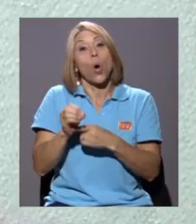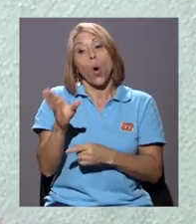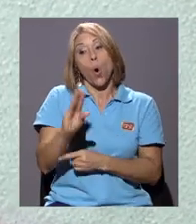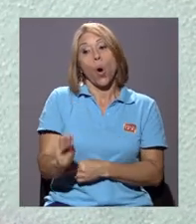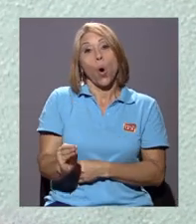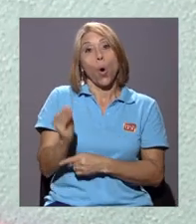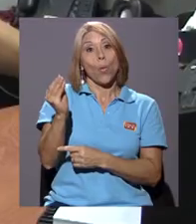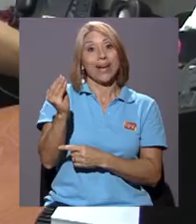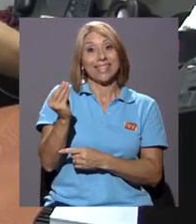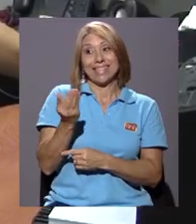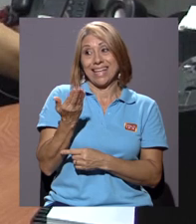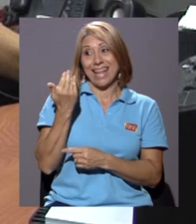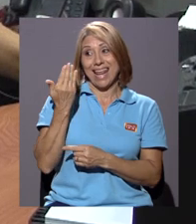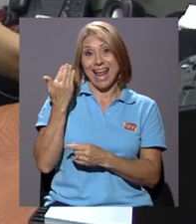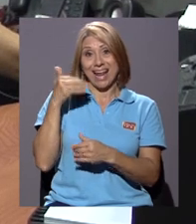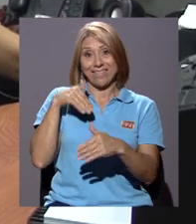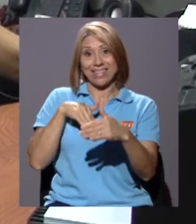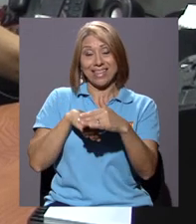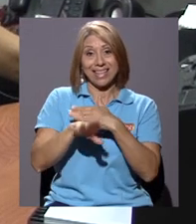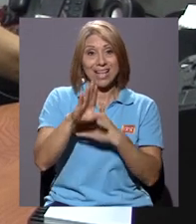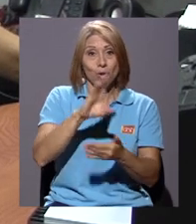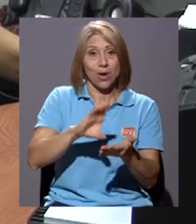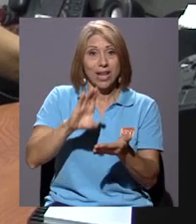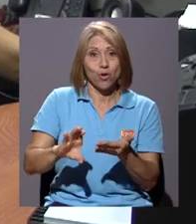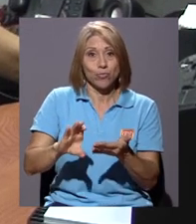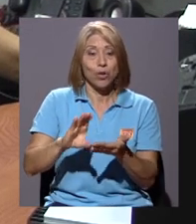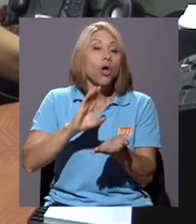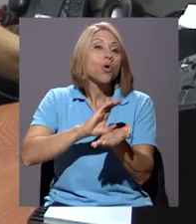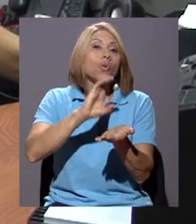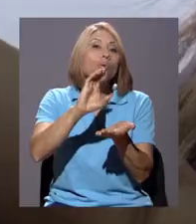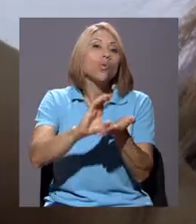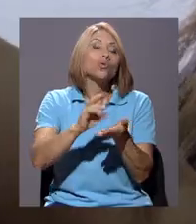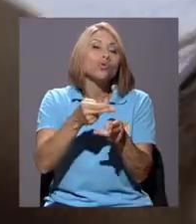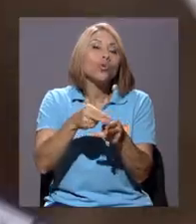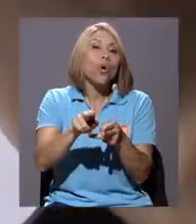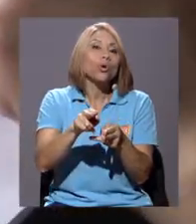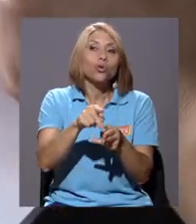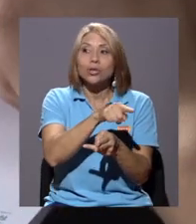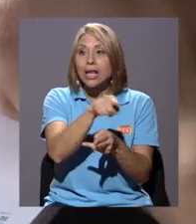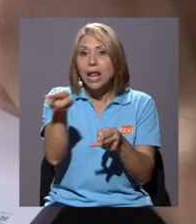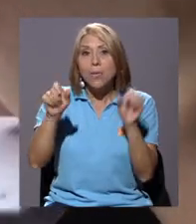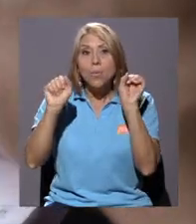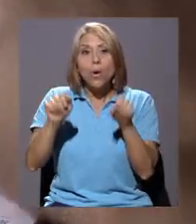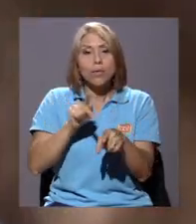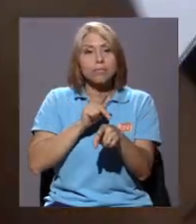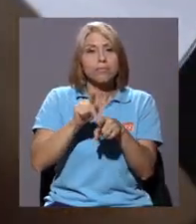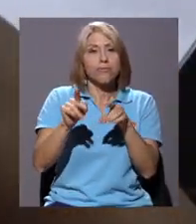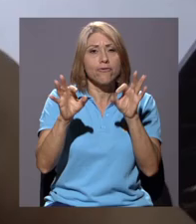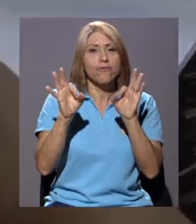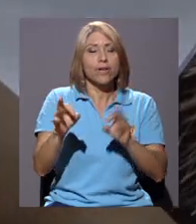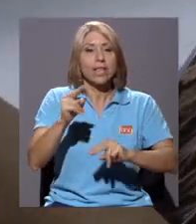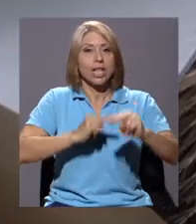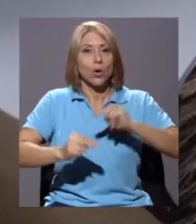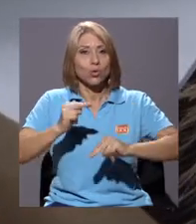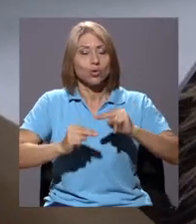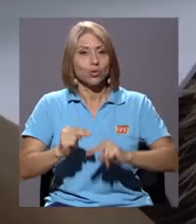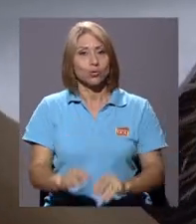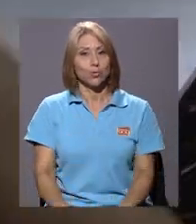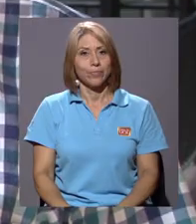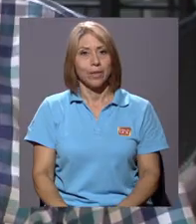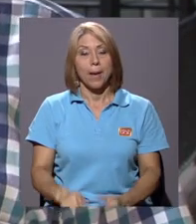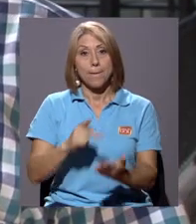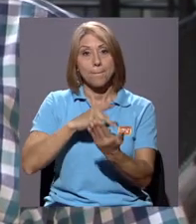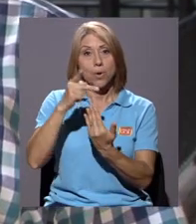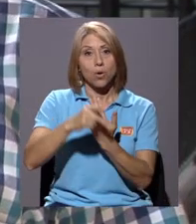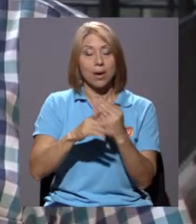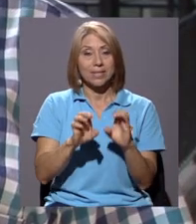egresados del colegio. Son cursos cortos que le permiten al estudiante profesionalizarse en el campo de los negocios. Los programas